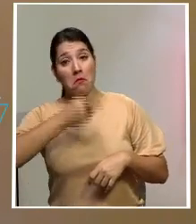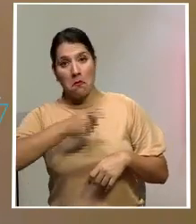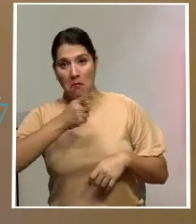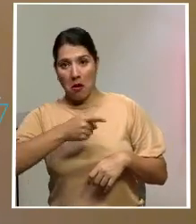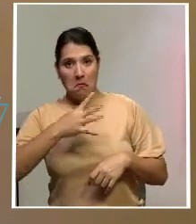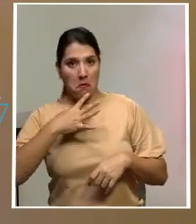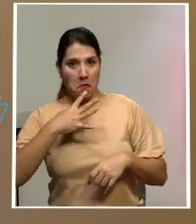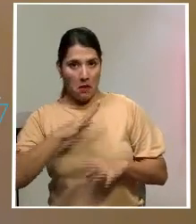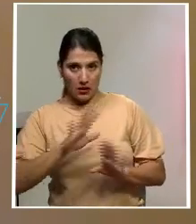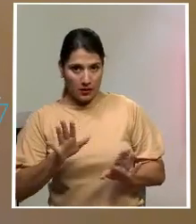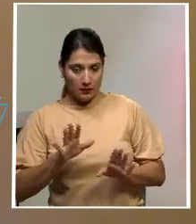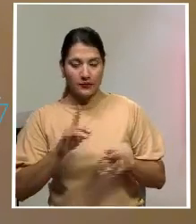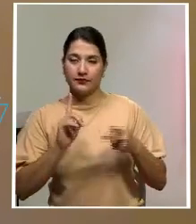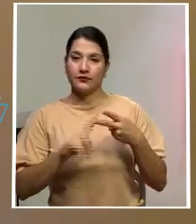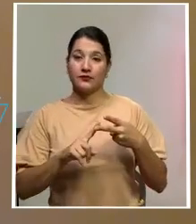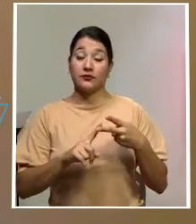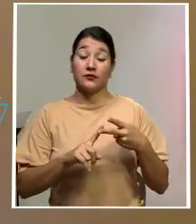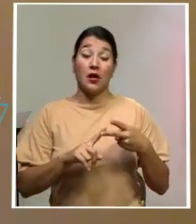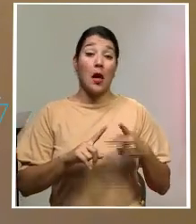hasta